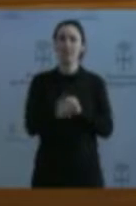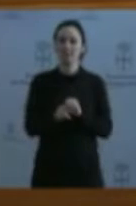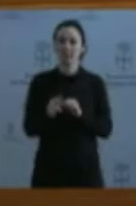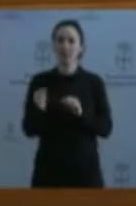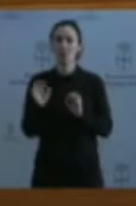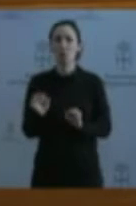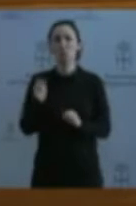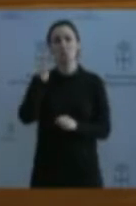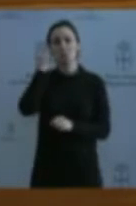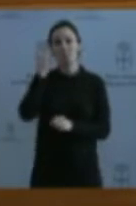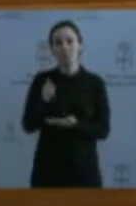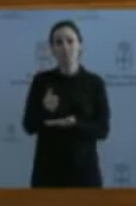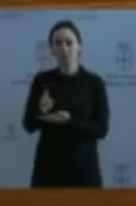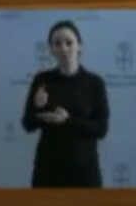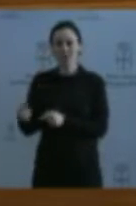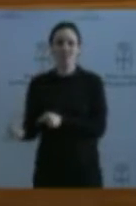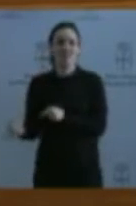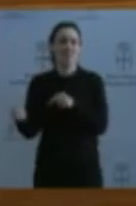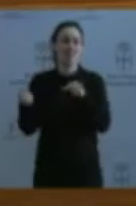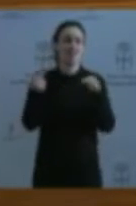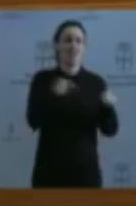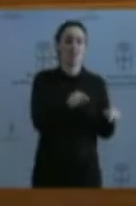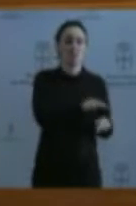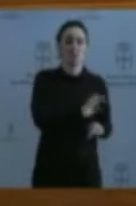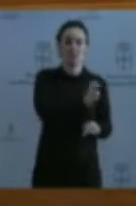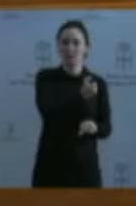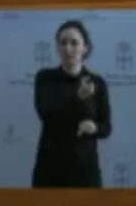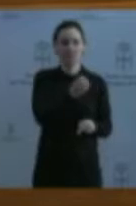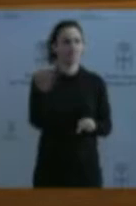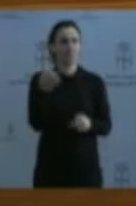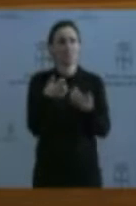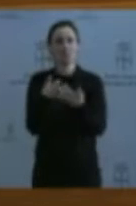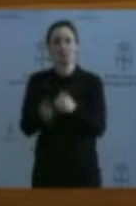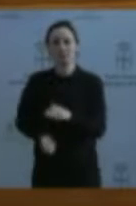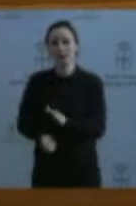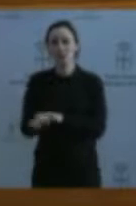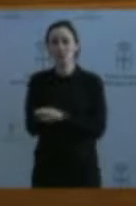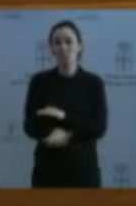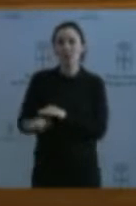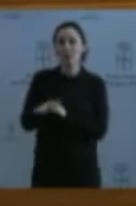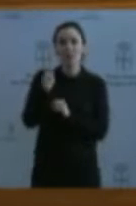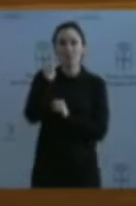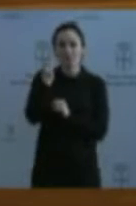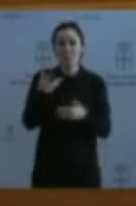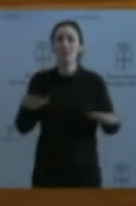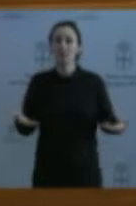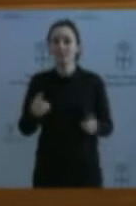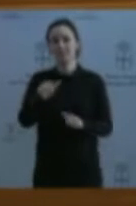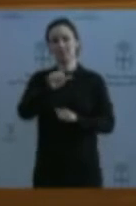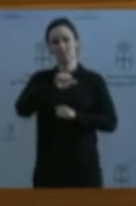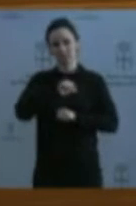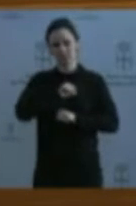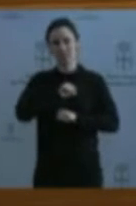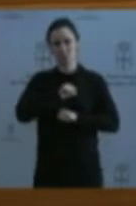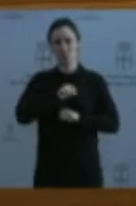tiene que interesarle al Gobierno asturiano. Y por eso esperamos que la postura que planteó en